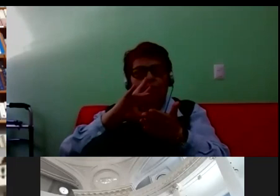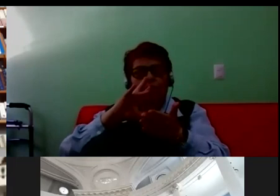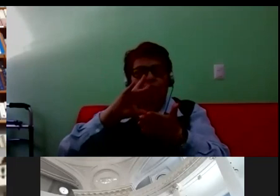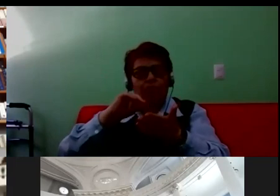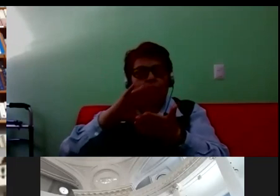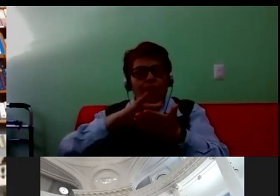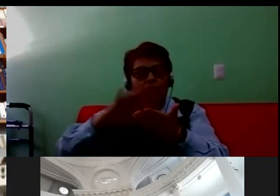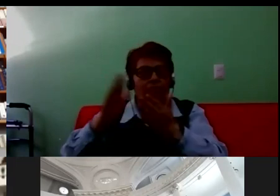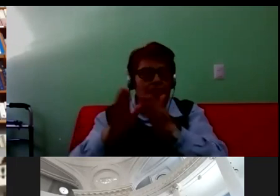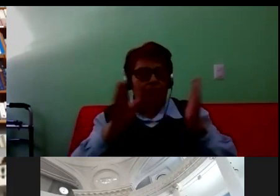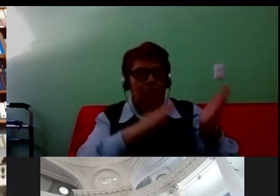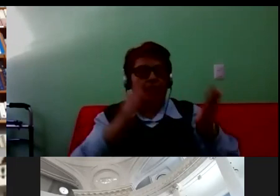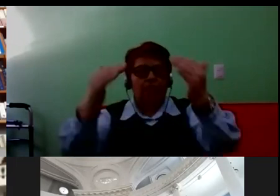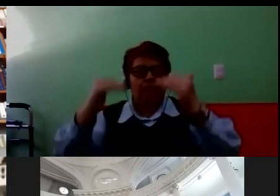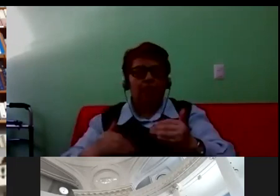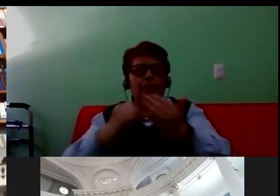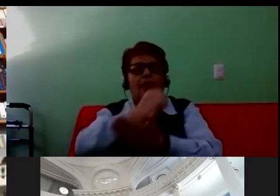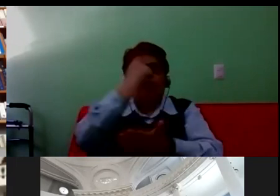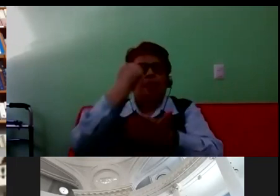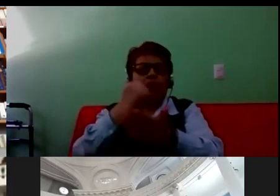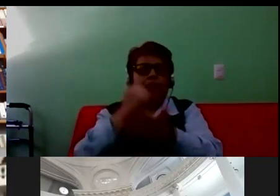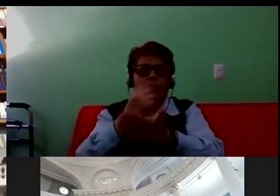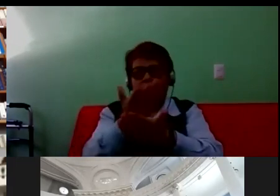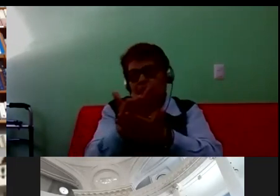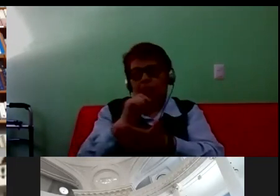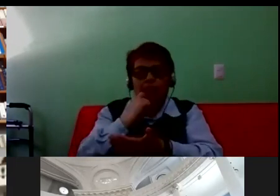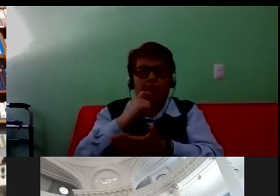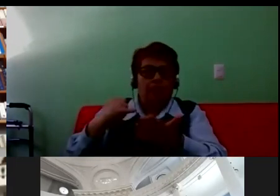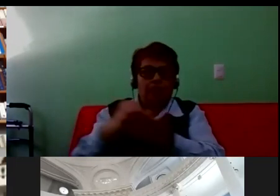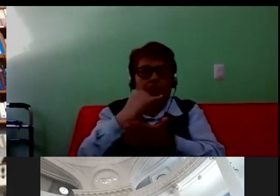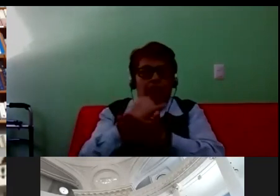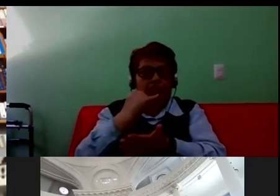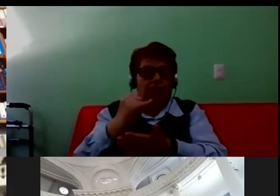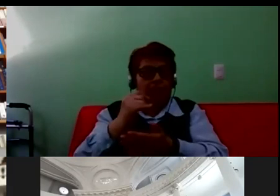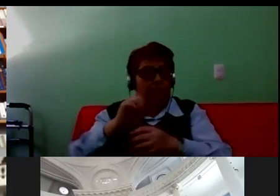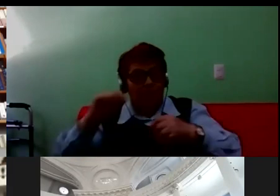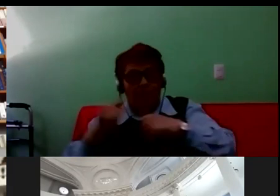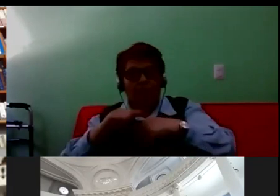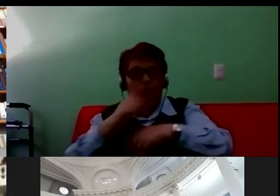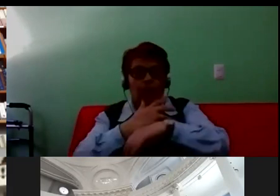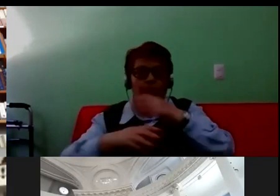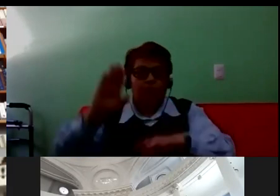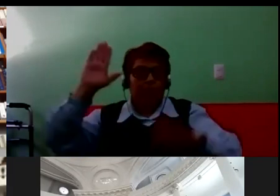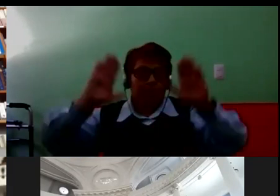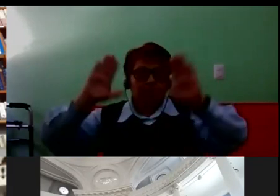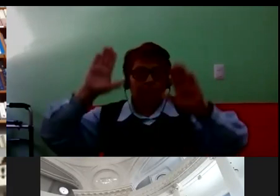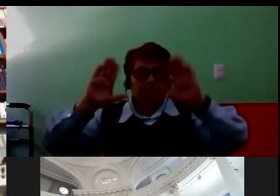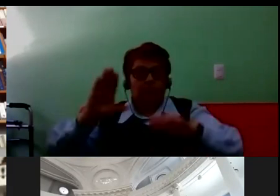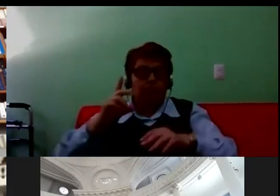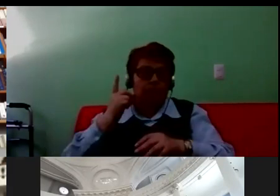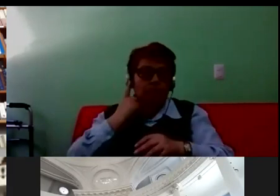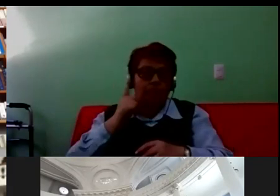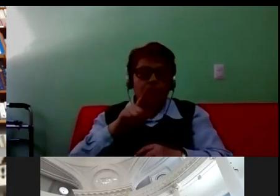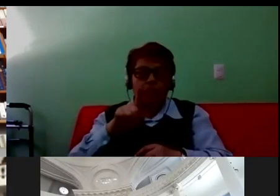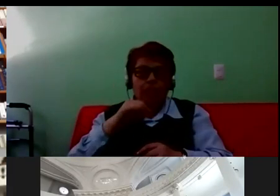obviar la lectura y proceder a su aprobación si así lo determina el Pleno. ¿Existe algún comentario? Sí, diputado. Yo quiero